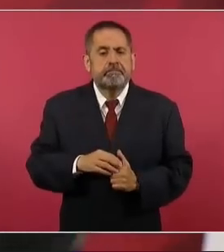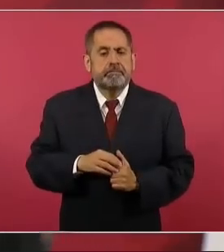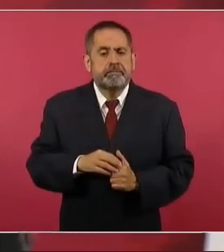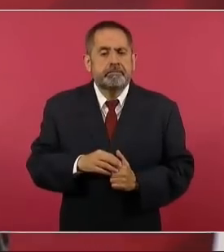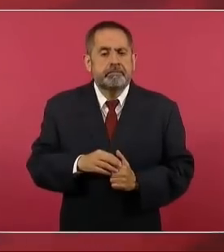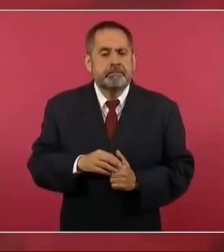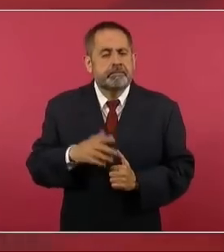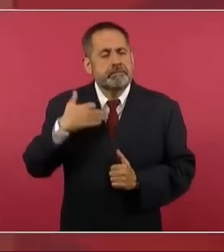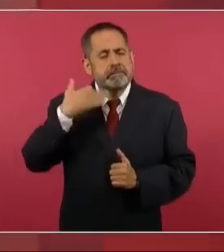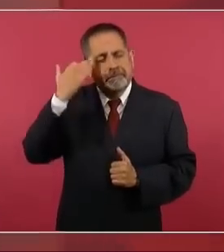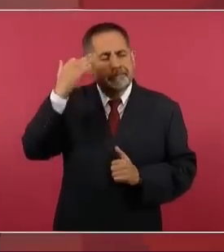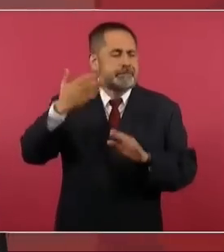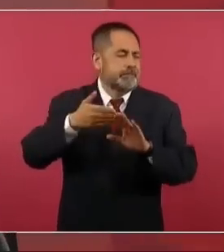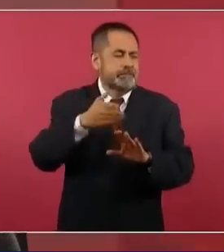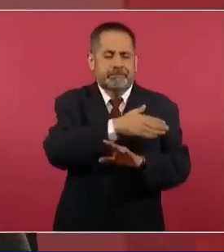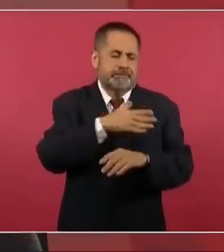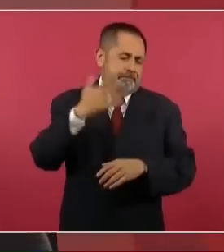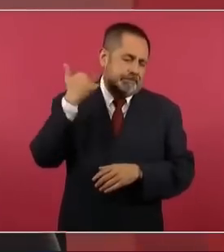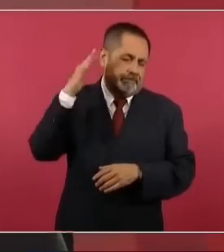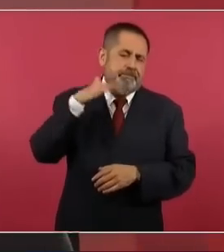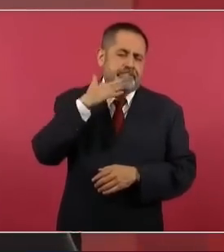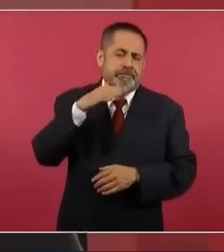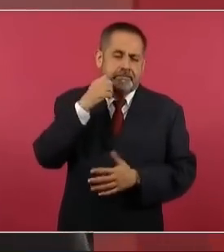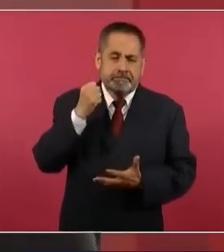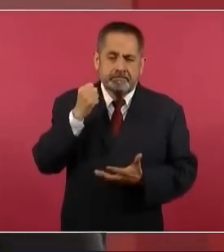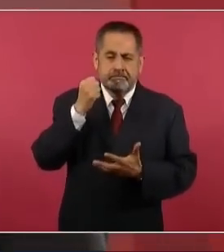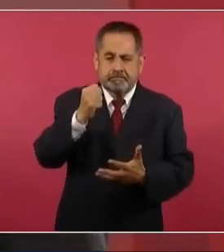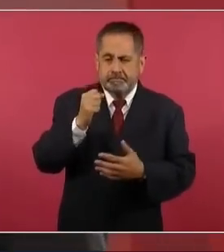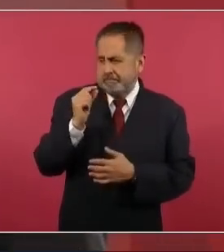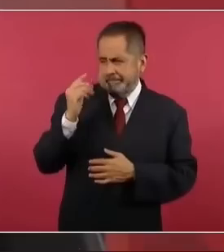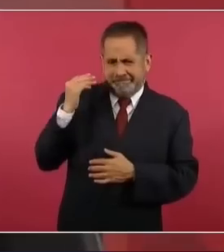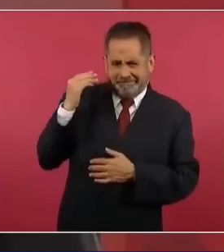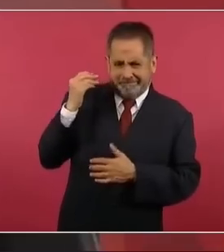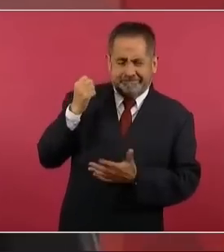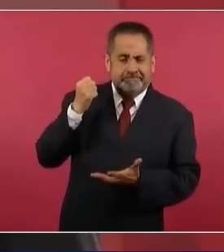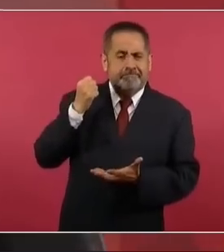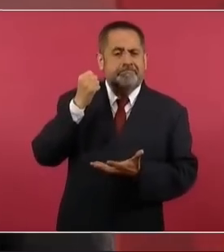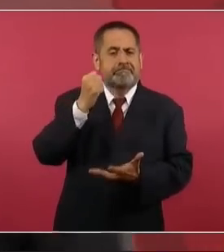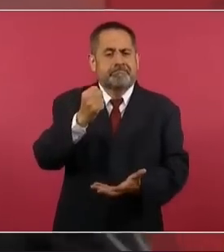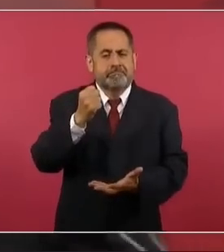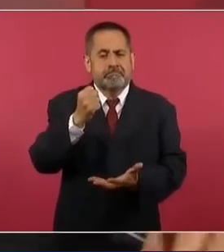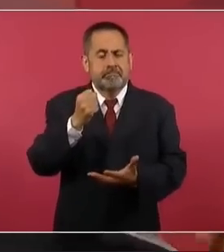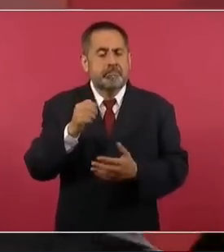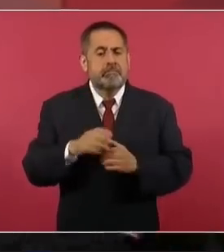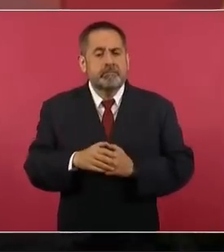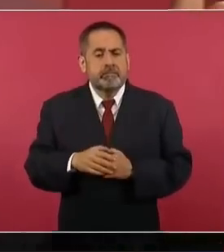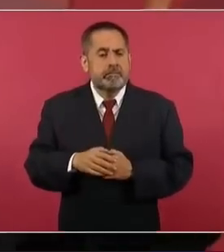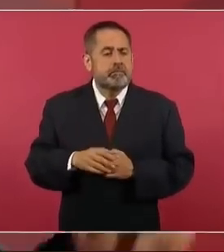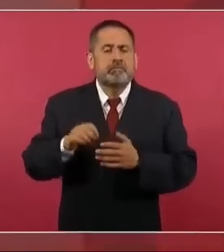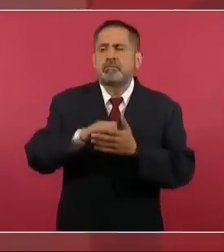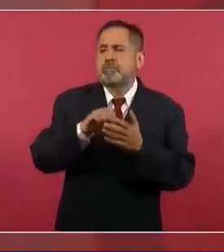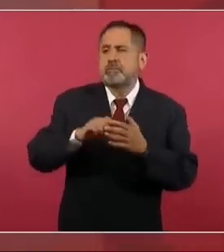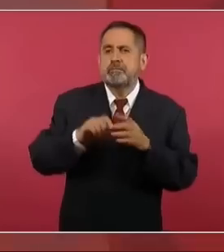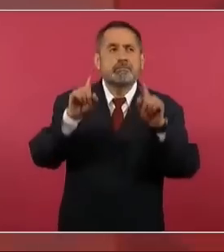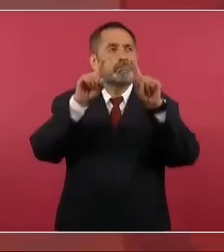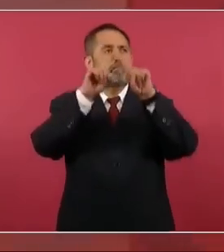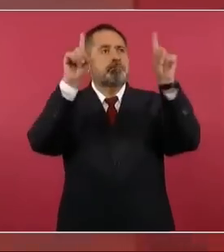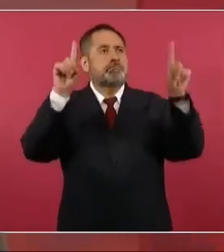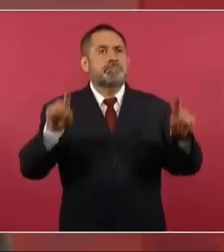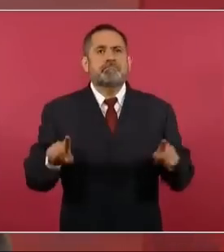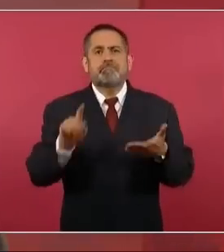en el tiempo de la corrupción, no hace mucho, que decían pizarrones